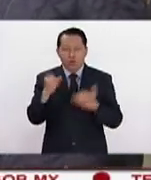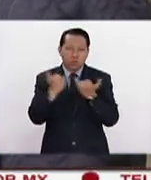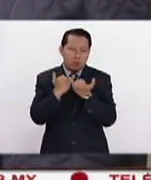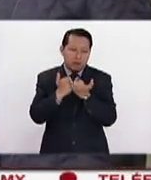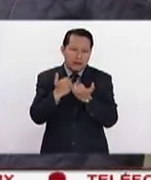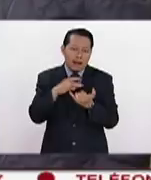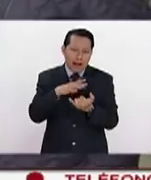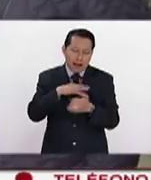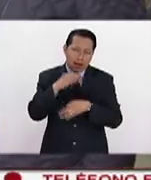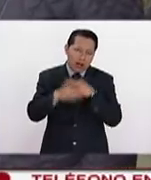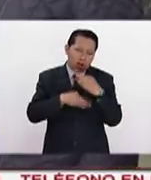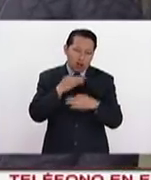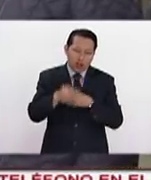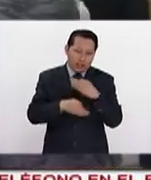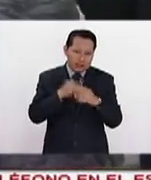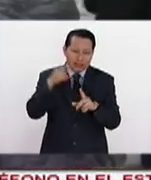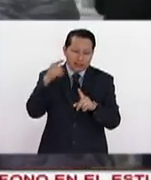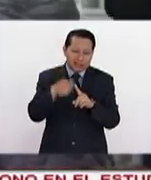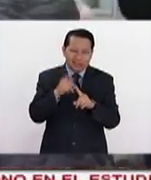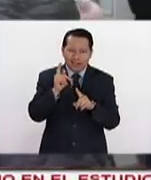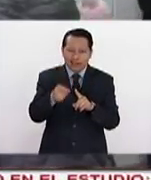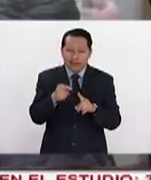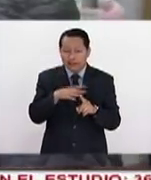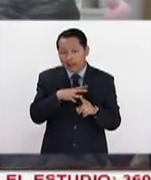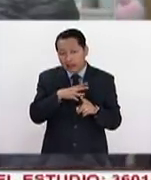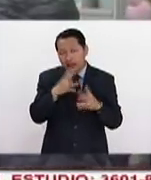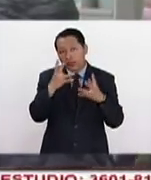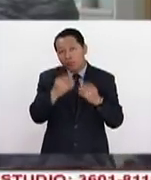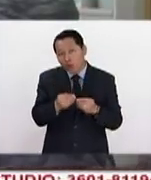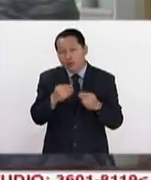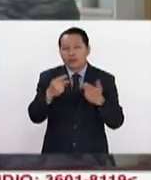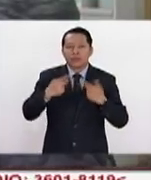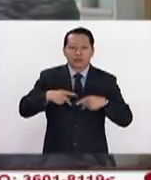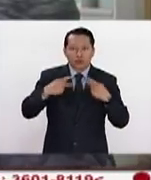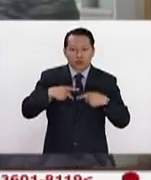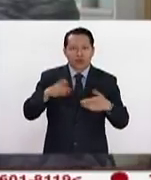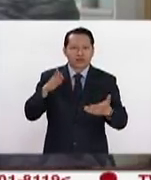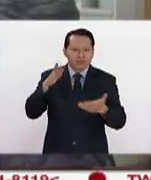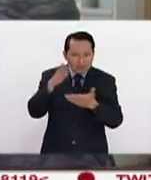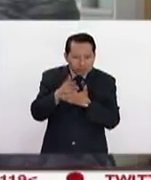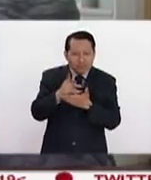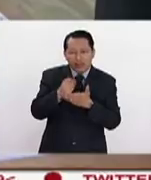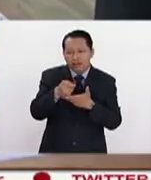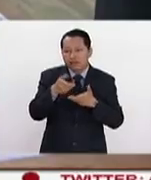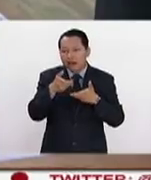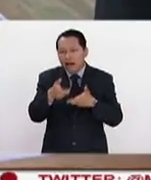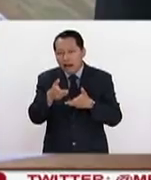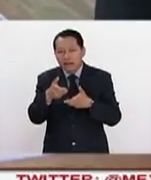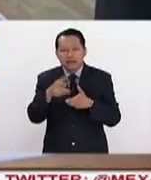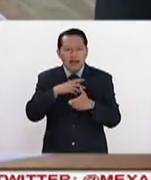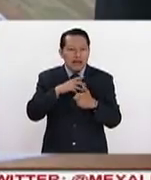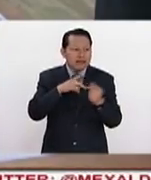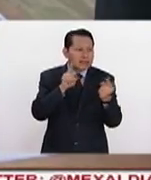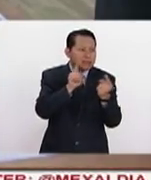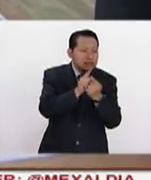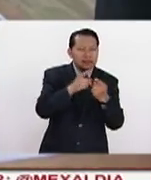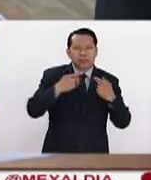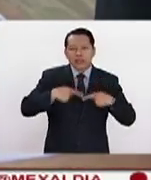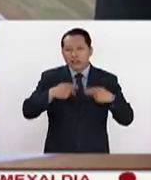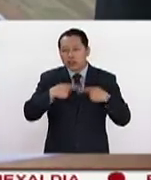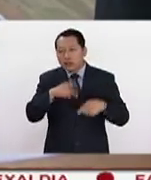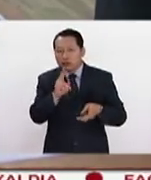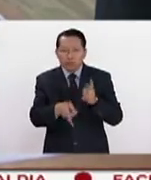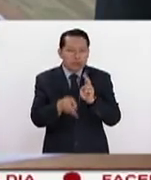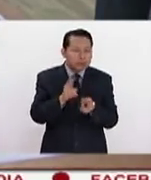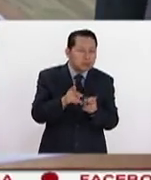tradicionalmente en las noticias, ¿no? O sea, sí, porque hay muchos corresponsales que se acercan a la calle, que se acercan a la gente, y se podrá